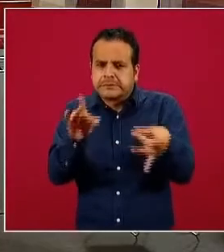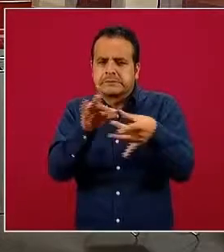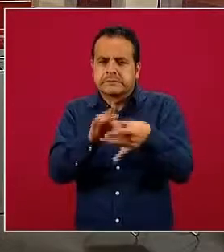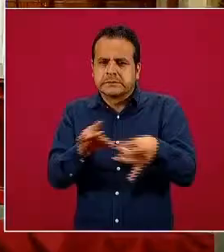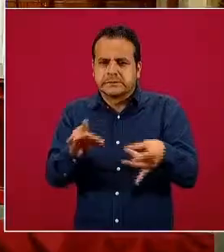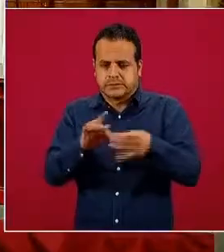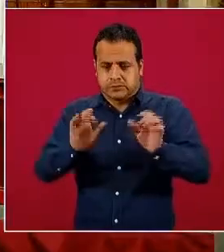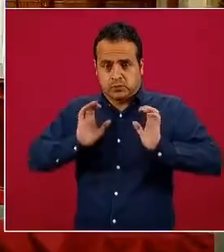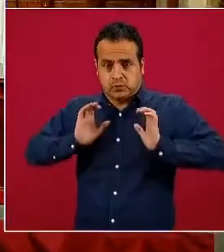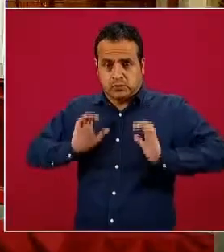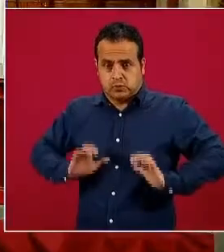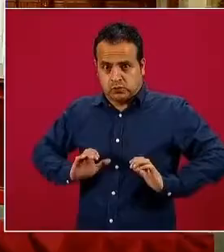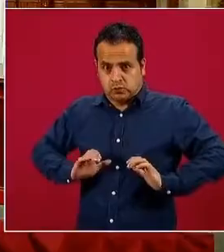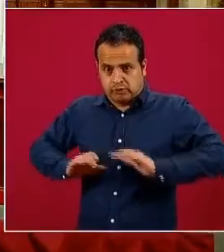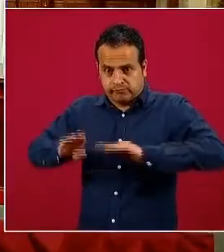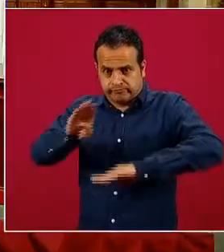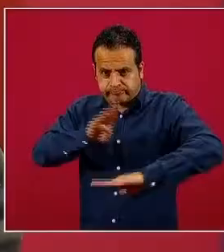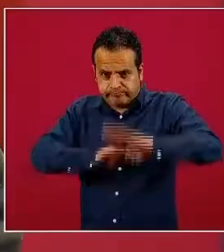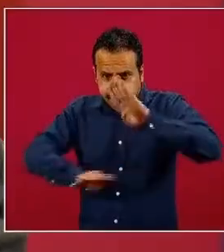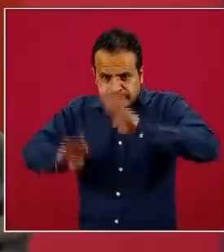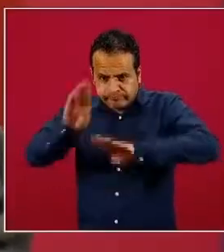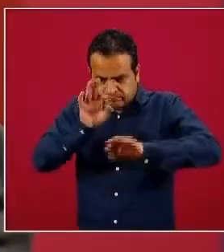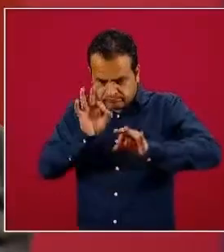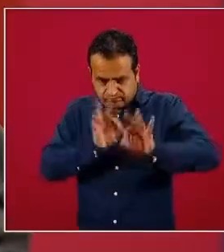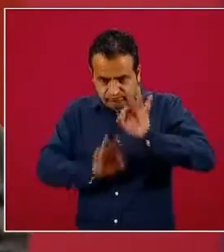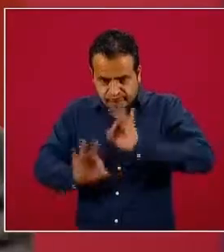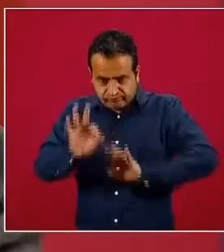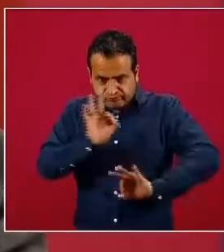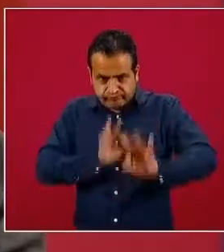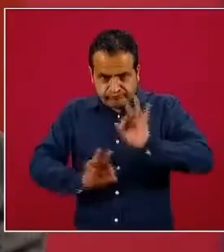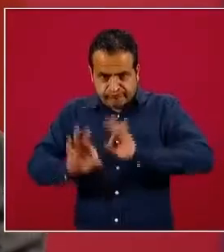biología subcelular, celular, tisular,